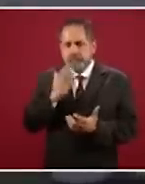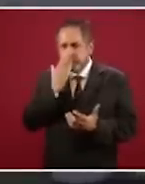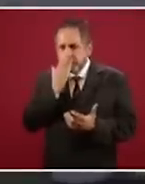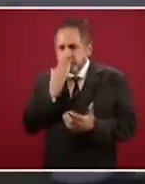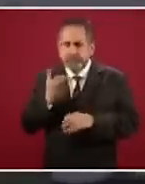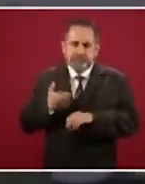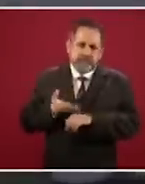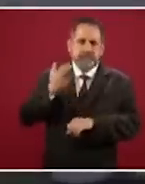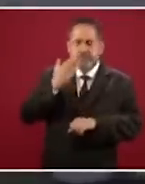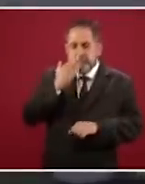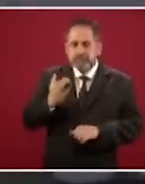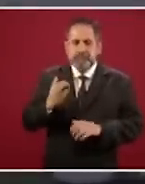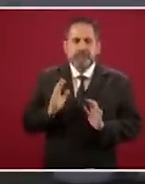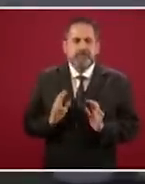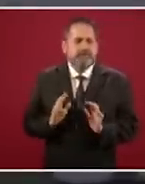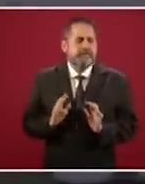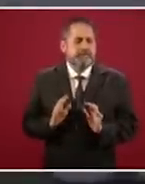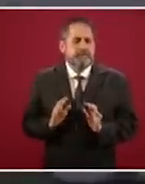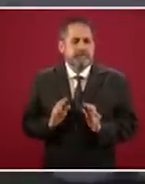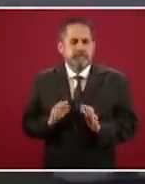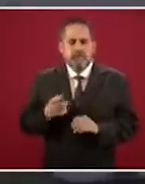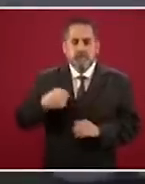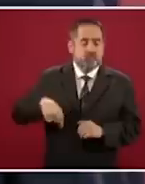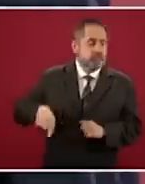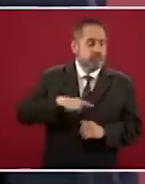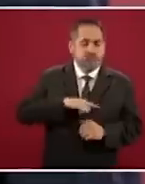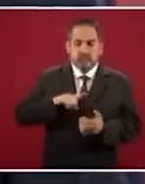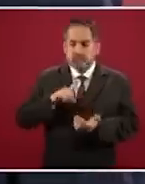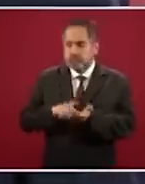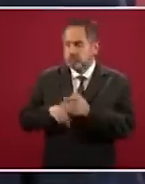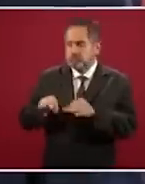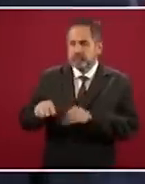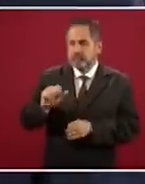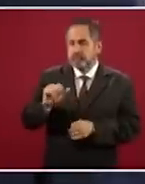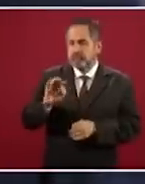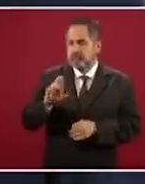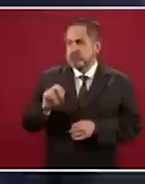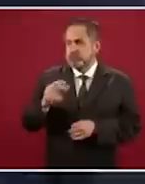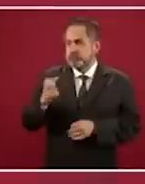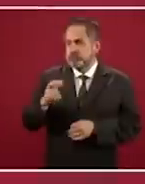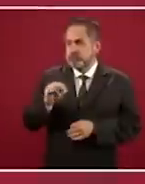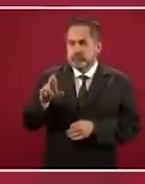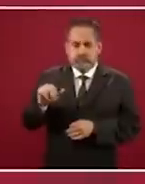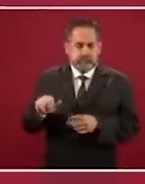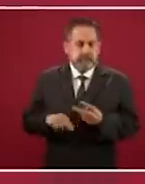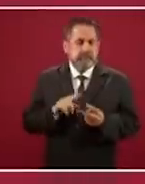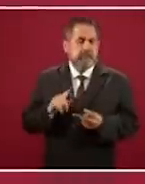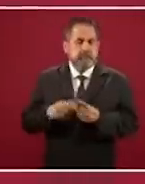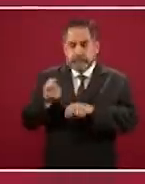muy bien. Los servidores públicos, Arturo Herrera, secretario de Hacienda,